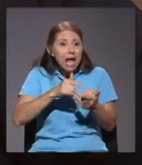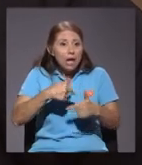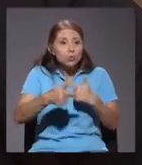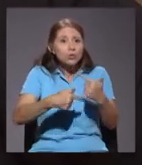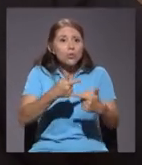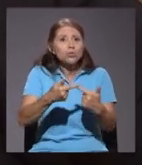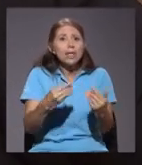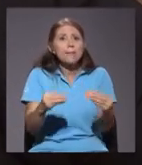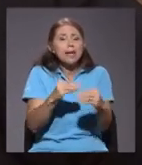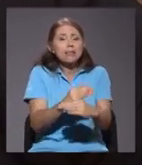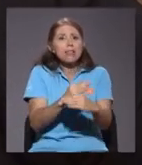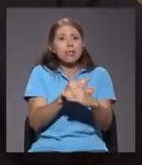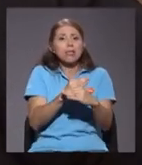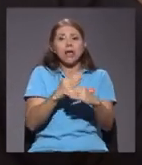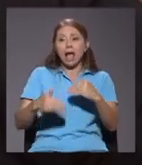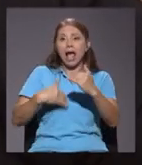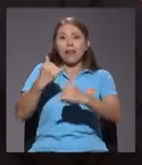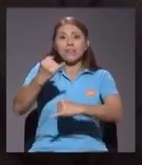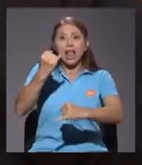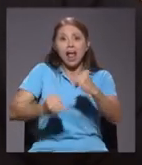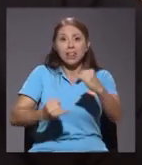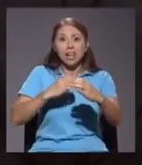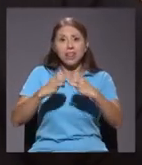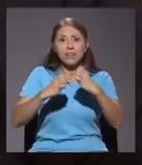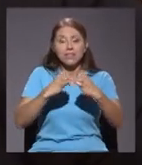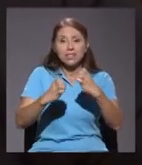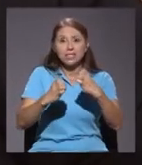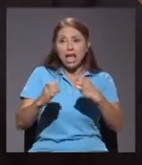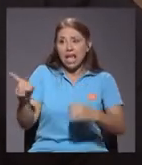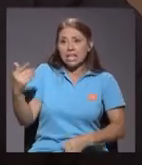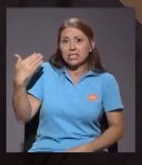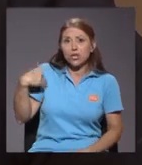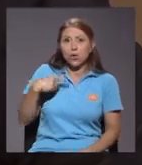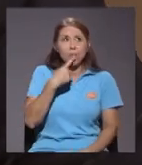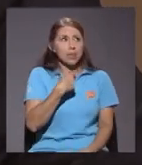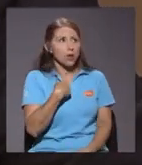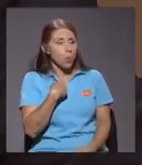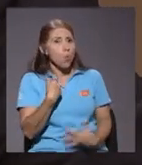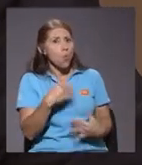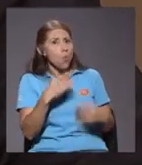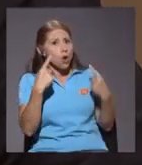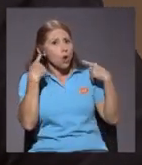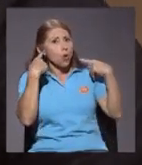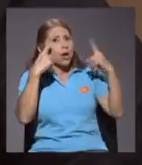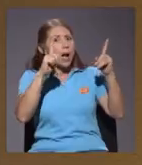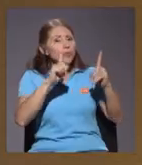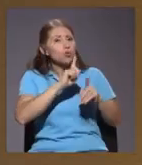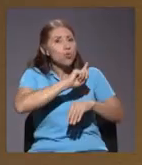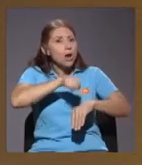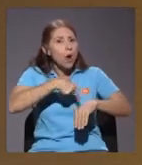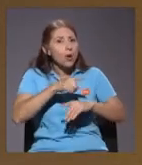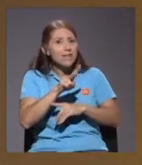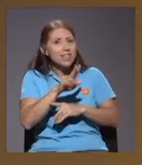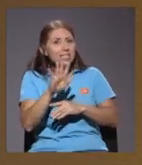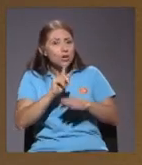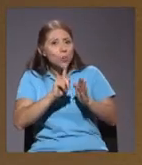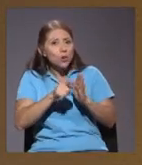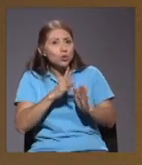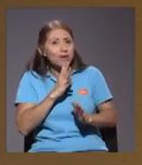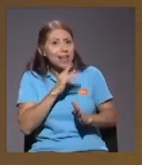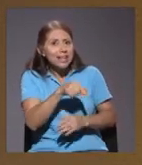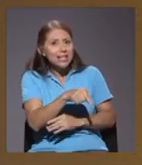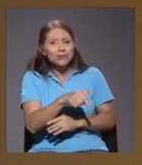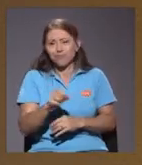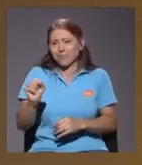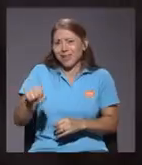el señor de la organización panamericana show logramos hablar ahora 25 de todos